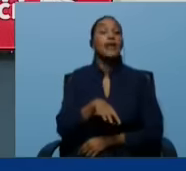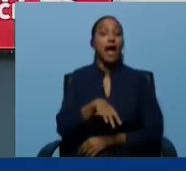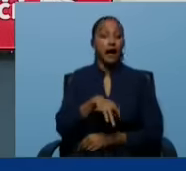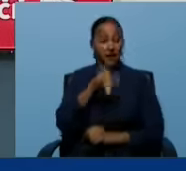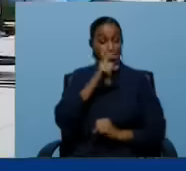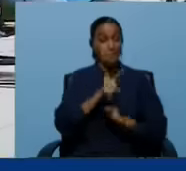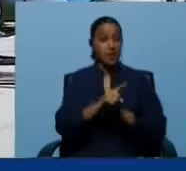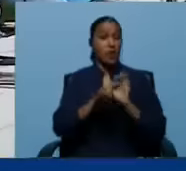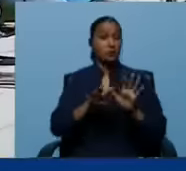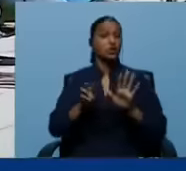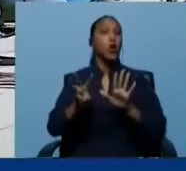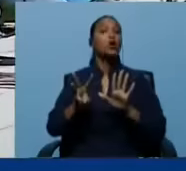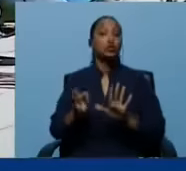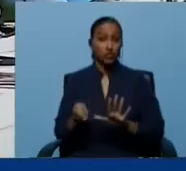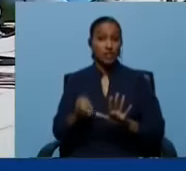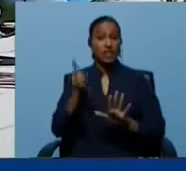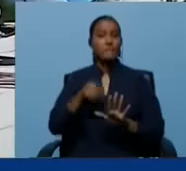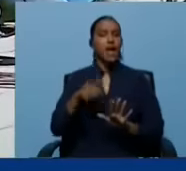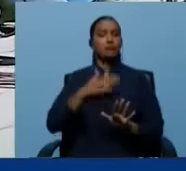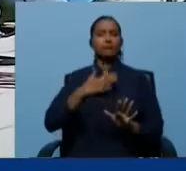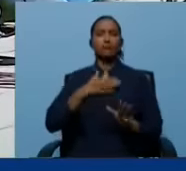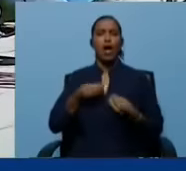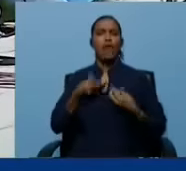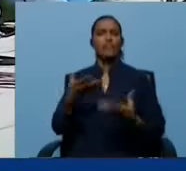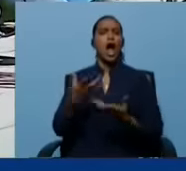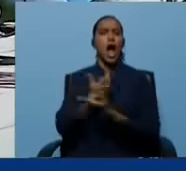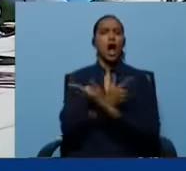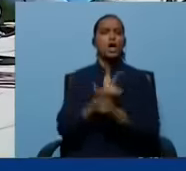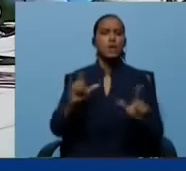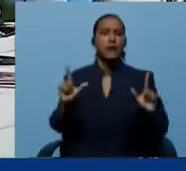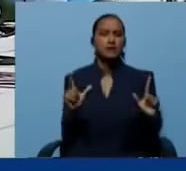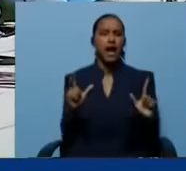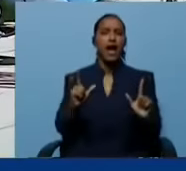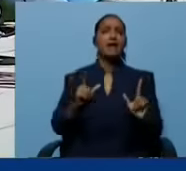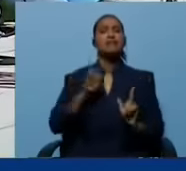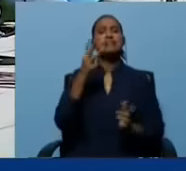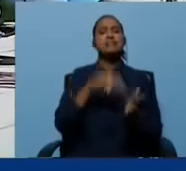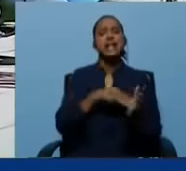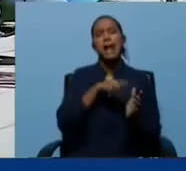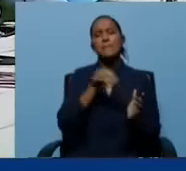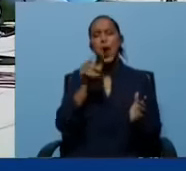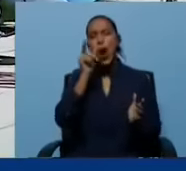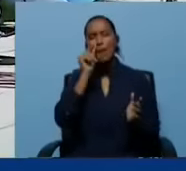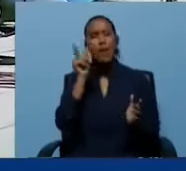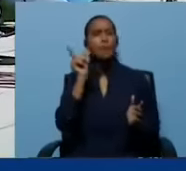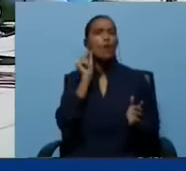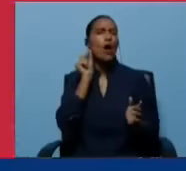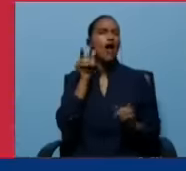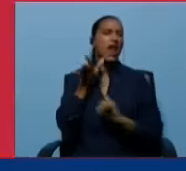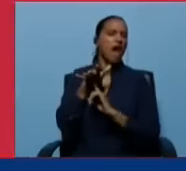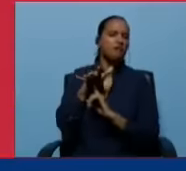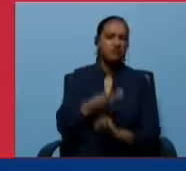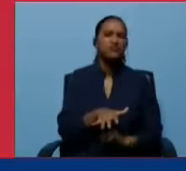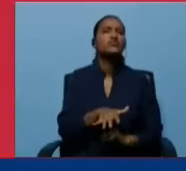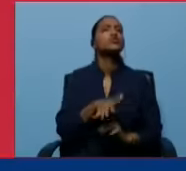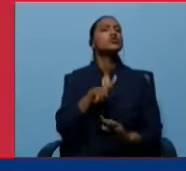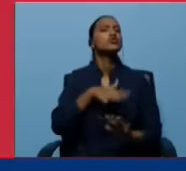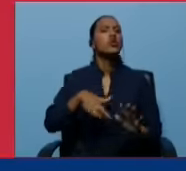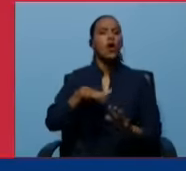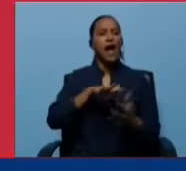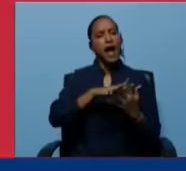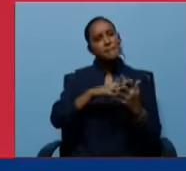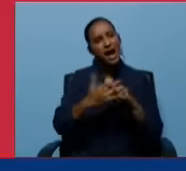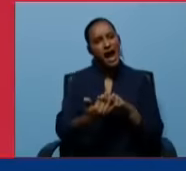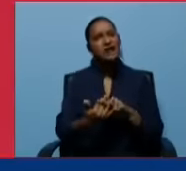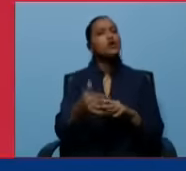de la libertad invadieron Panamá y masacraron a 3.000 hombres y mujeres durmiendo en sus casas en el barrio Chorrillo